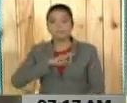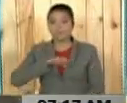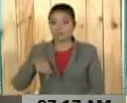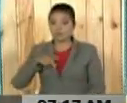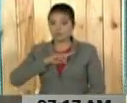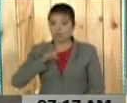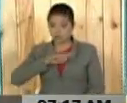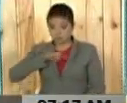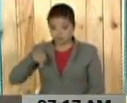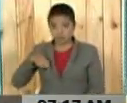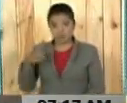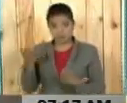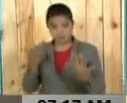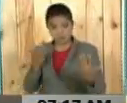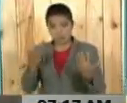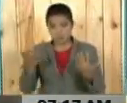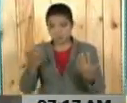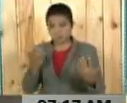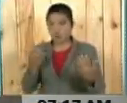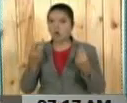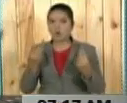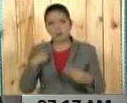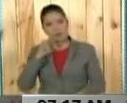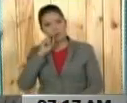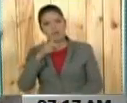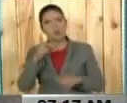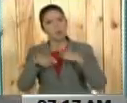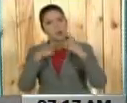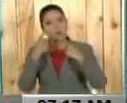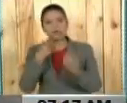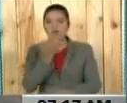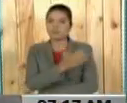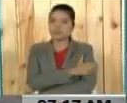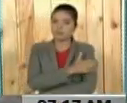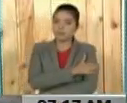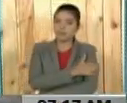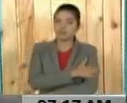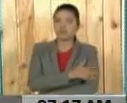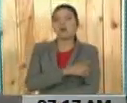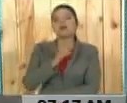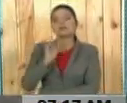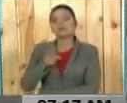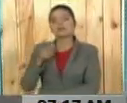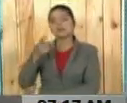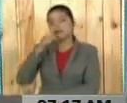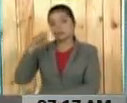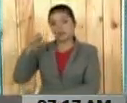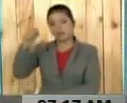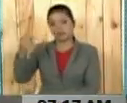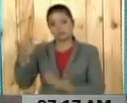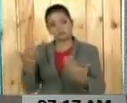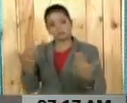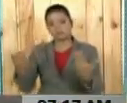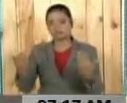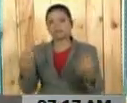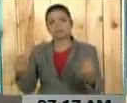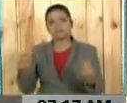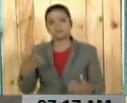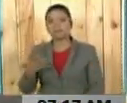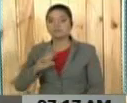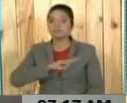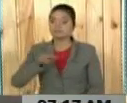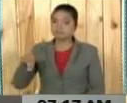¿cómo percibe el discurso del presidente de la República y de la dirigencia del chavismo, que incluso ha dicho, bueno, nosotros